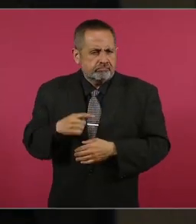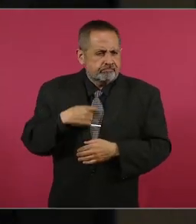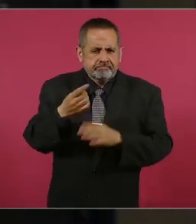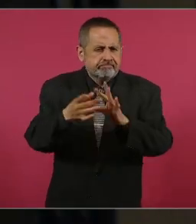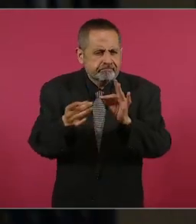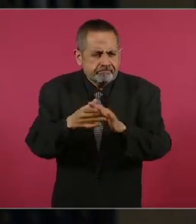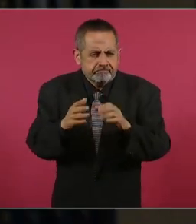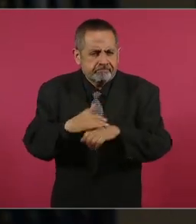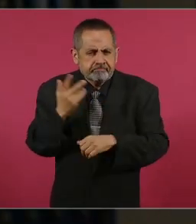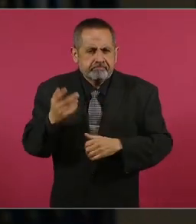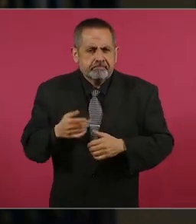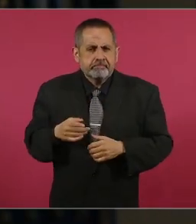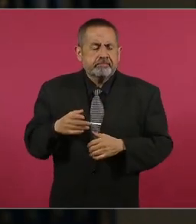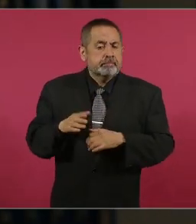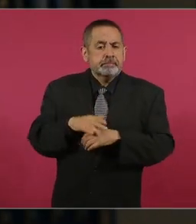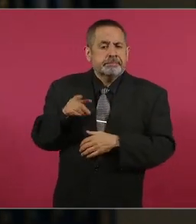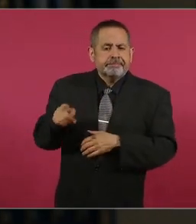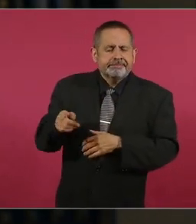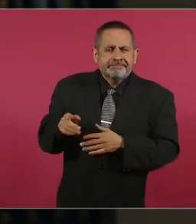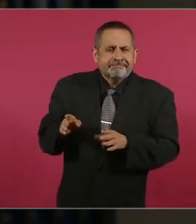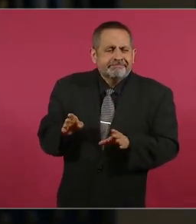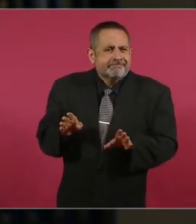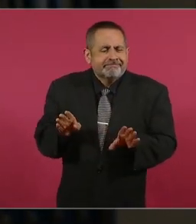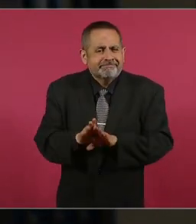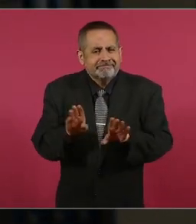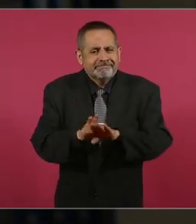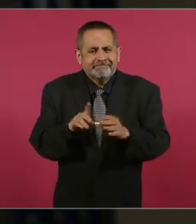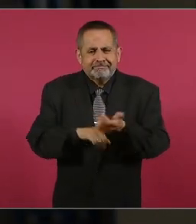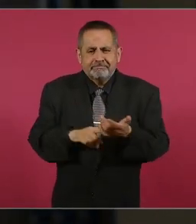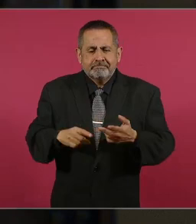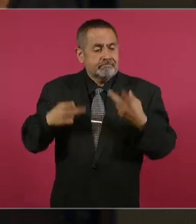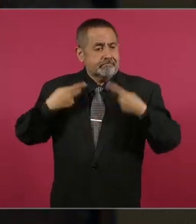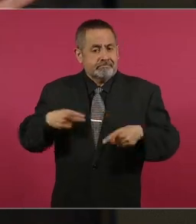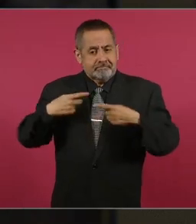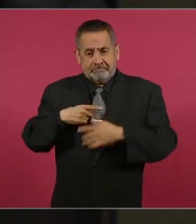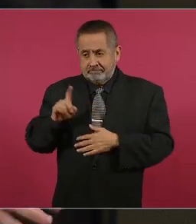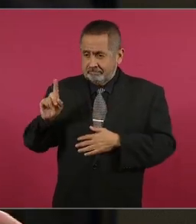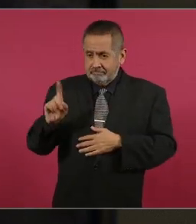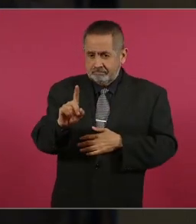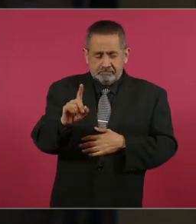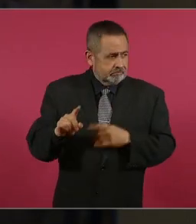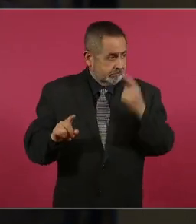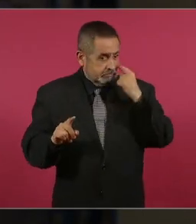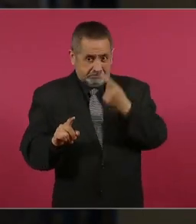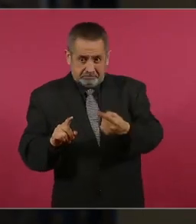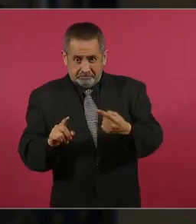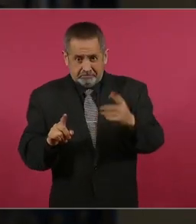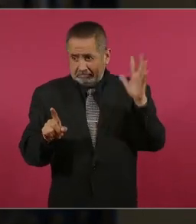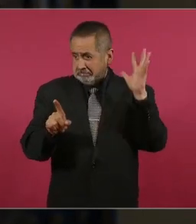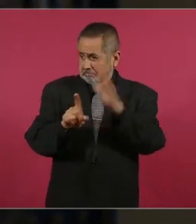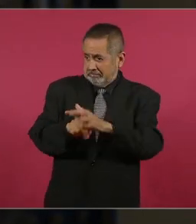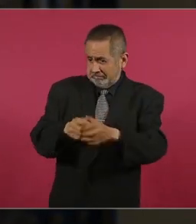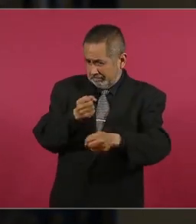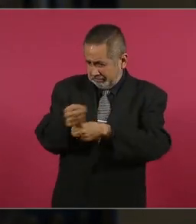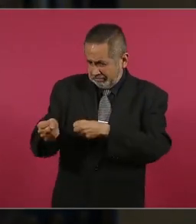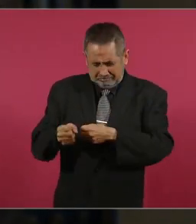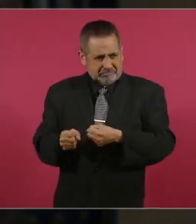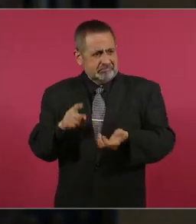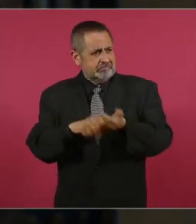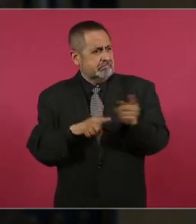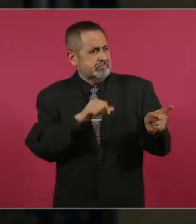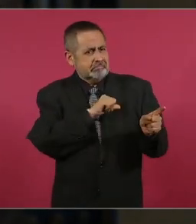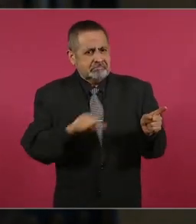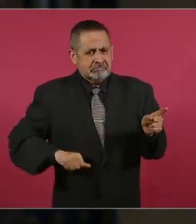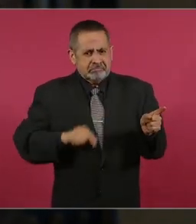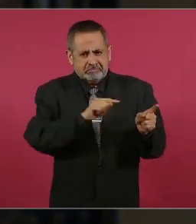Bueno, entre otras cosas, porque ¿cómo es posible que ahora los ciudadanos, a partir de estos ejemplos que se dan en algunas alcaldías y